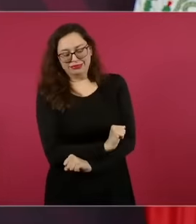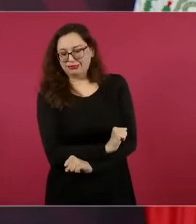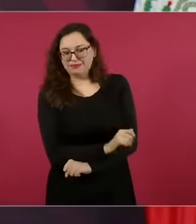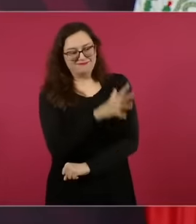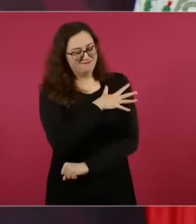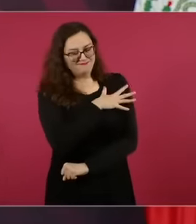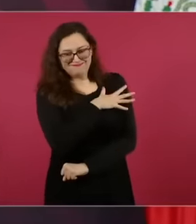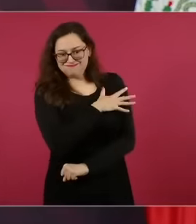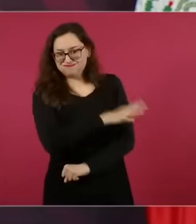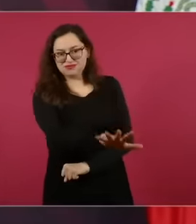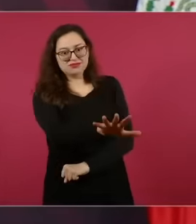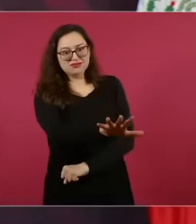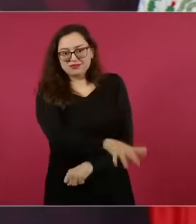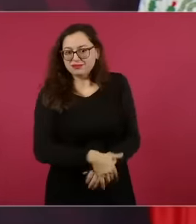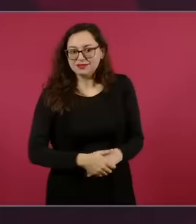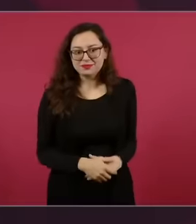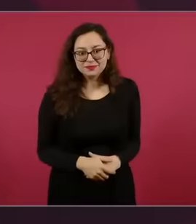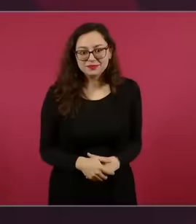repito,